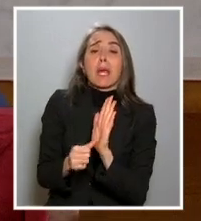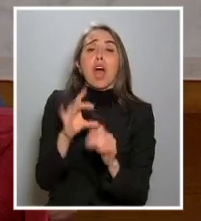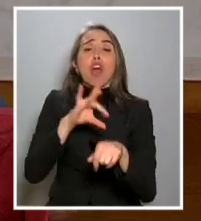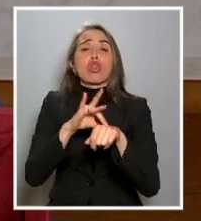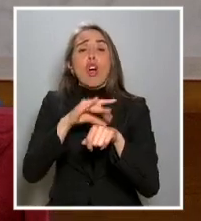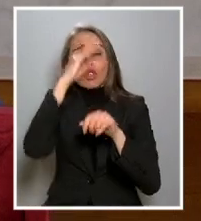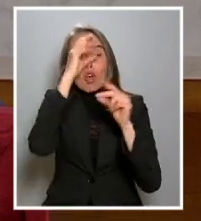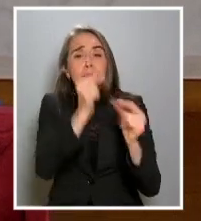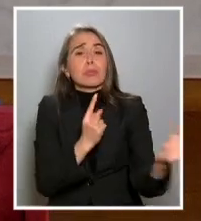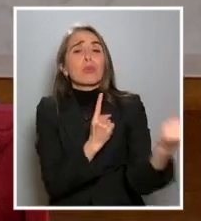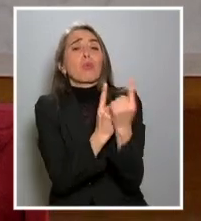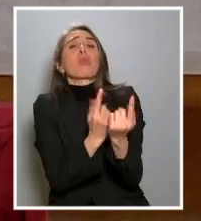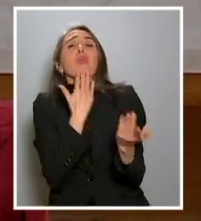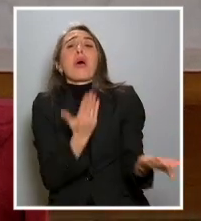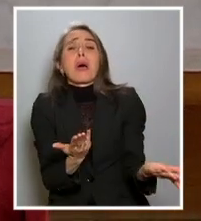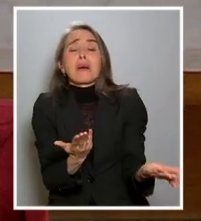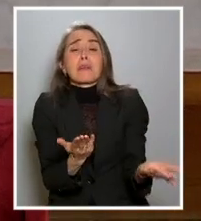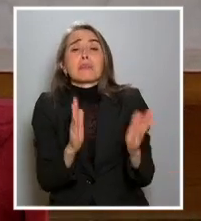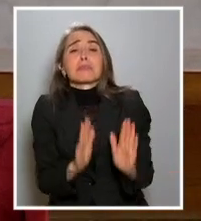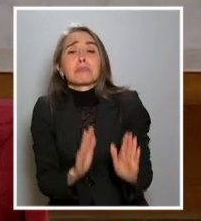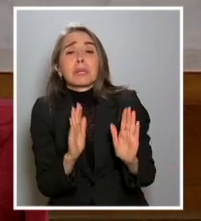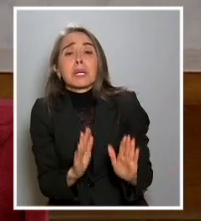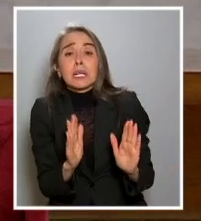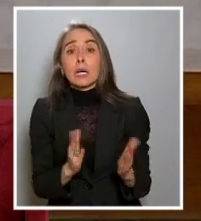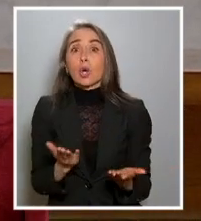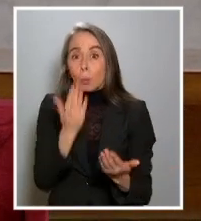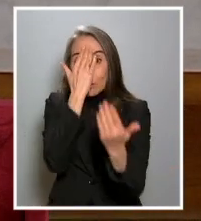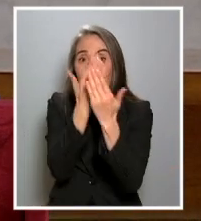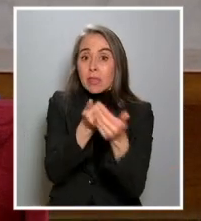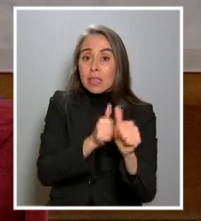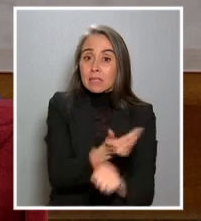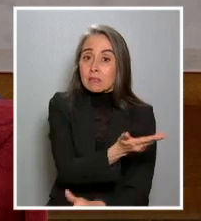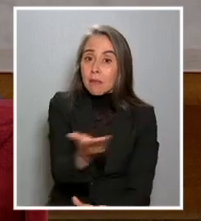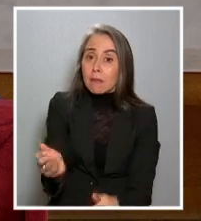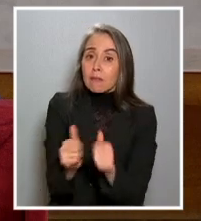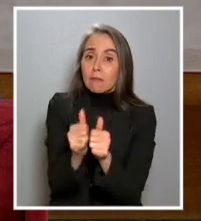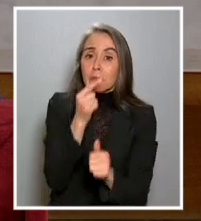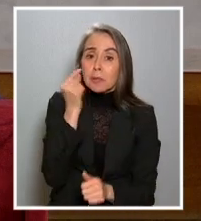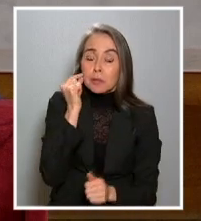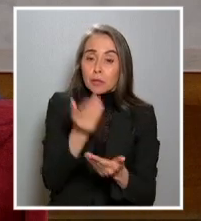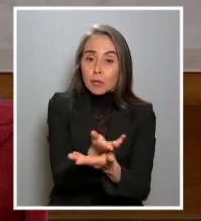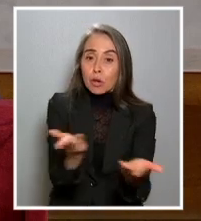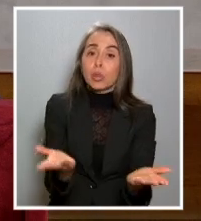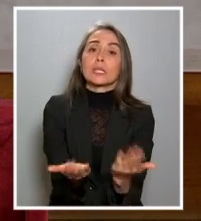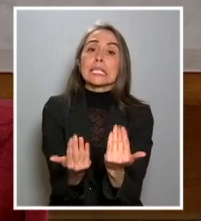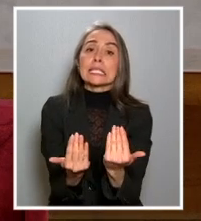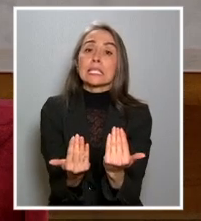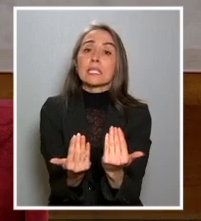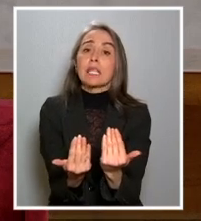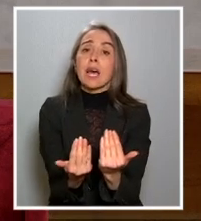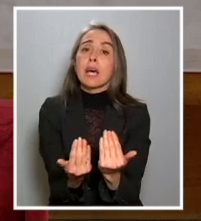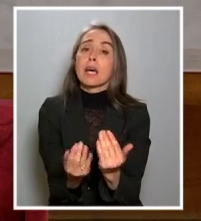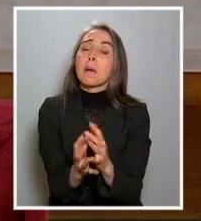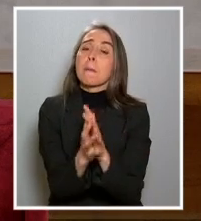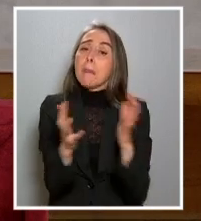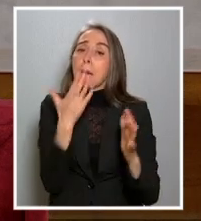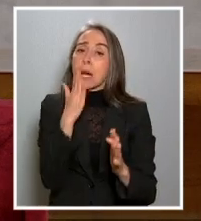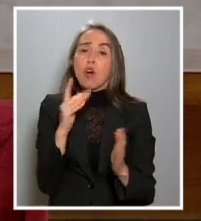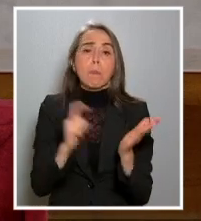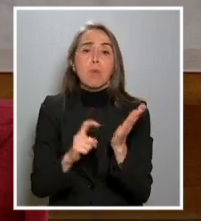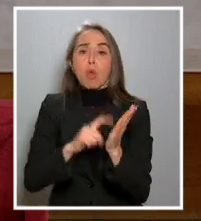especialista. Para enfrentar este desafío, estimados y estimadas, necesitamos mejorar mucho más la